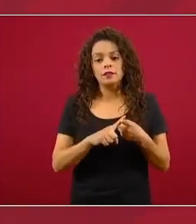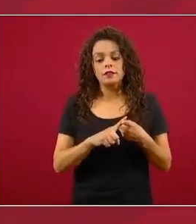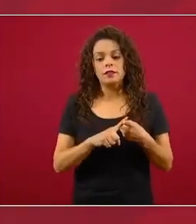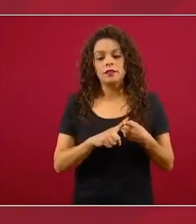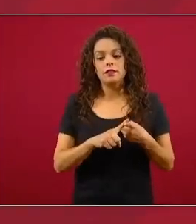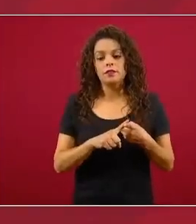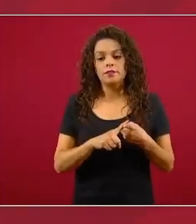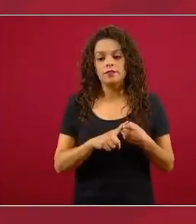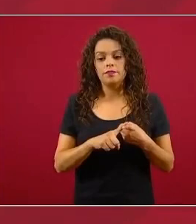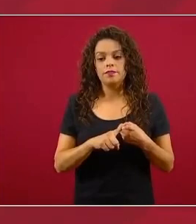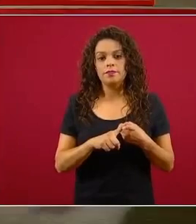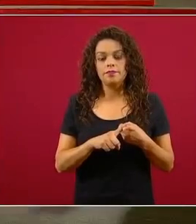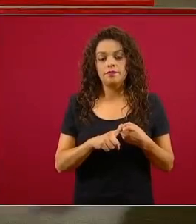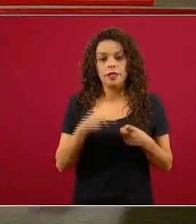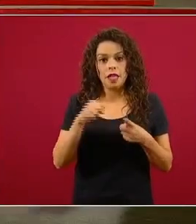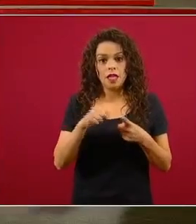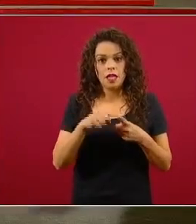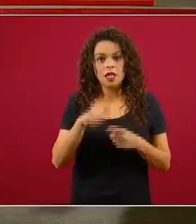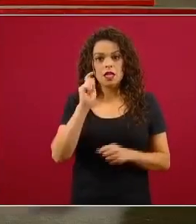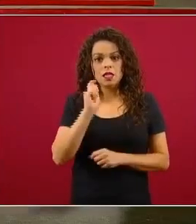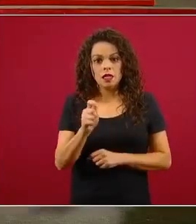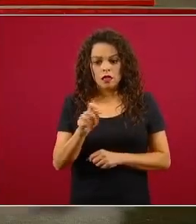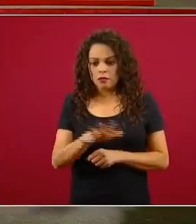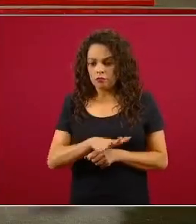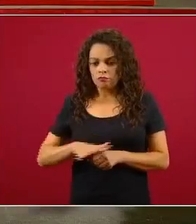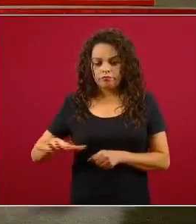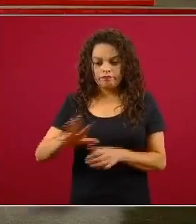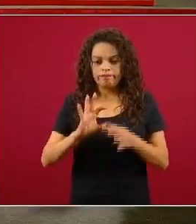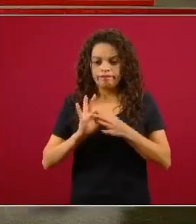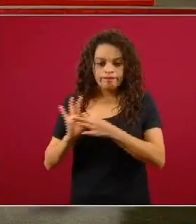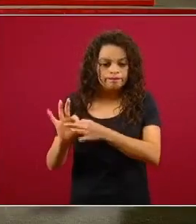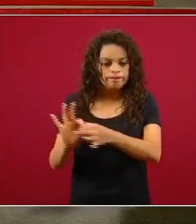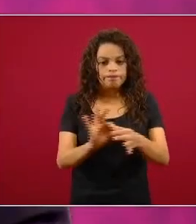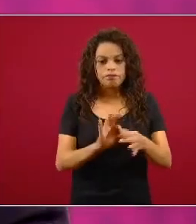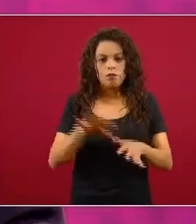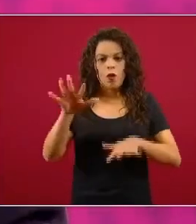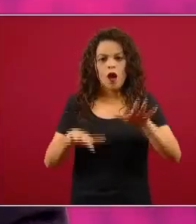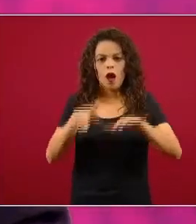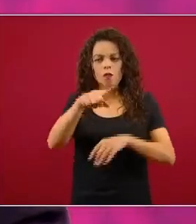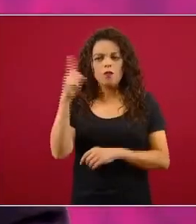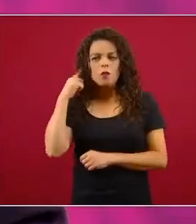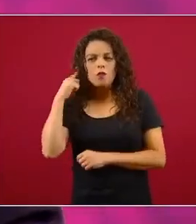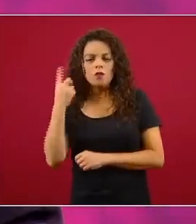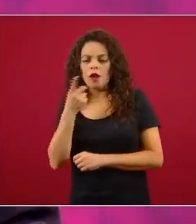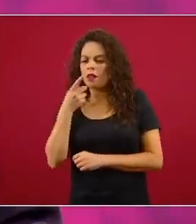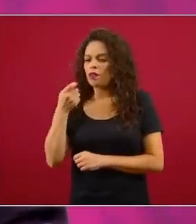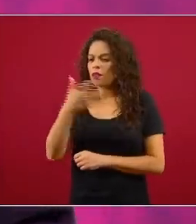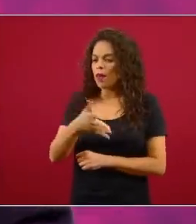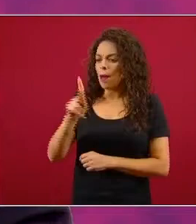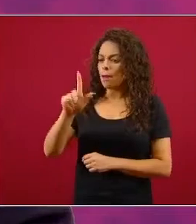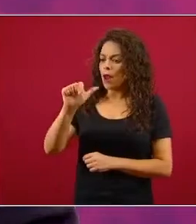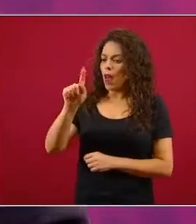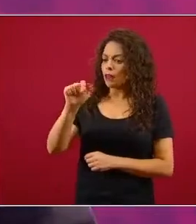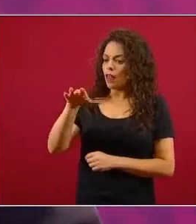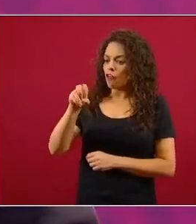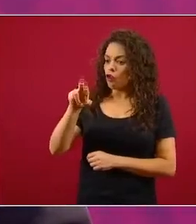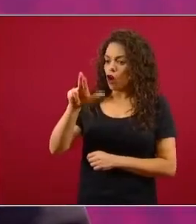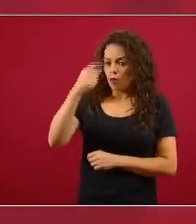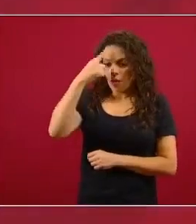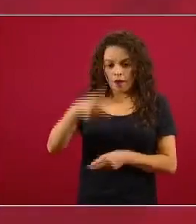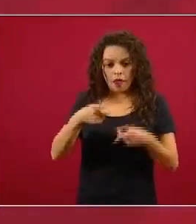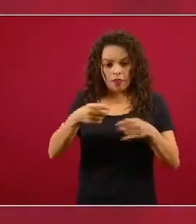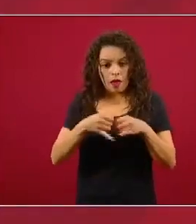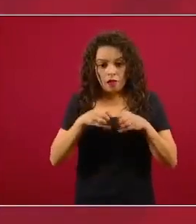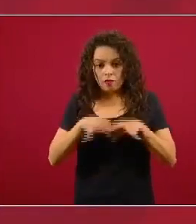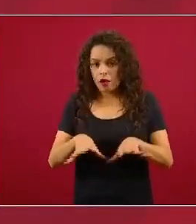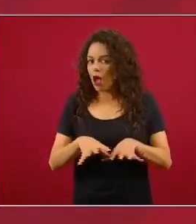C-O-V-A-X, este es un esquema de colaboración, escucharán a veces que se le llama plataforma, no es una plataforma informática, se